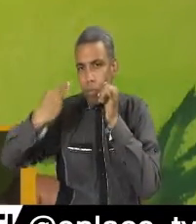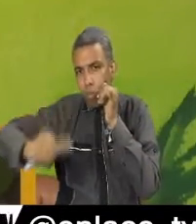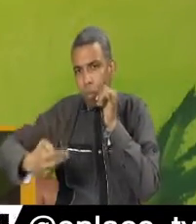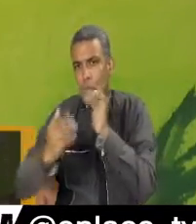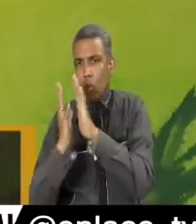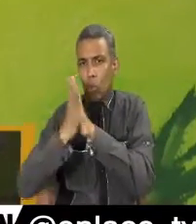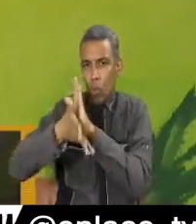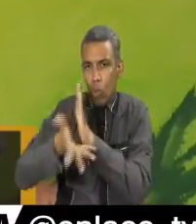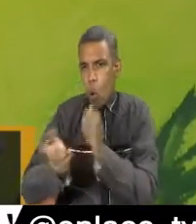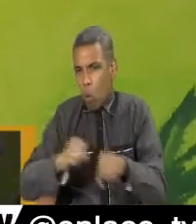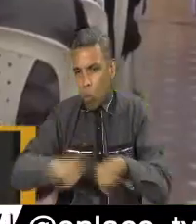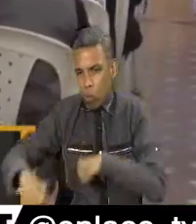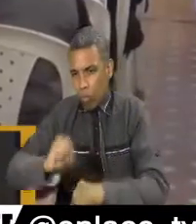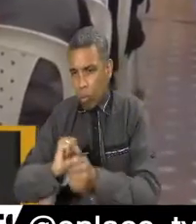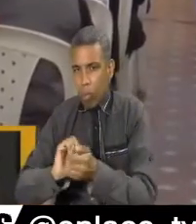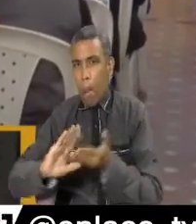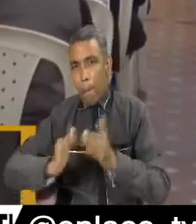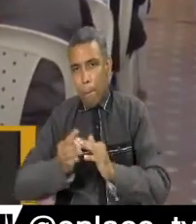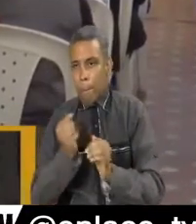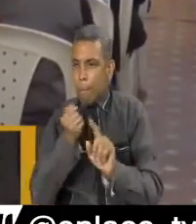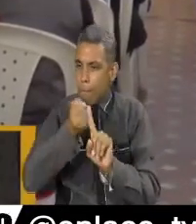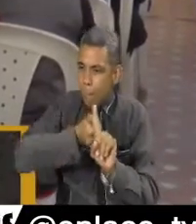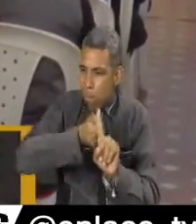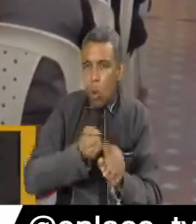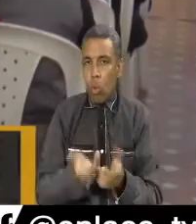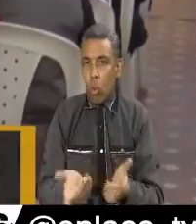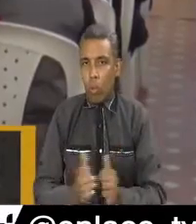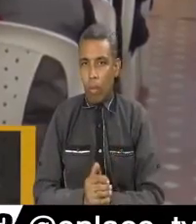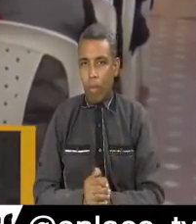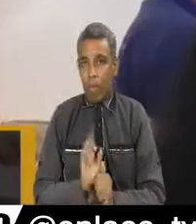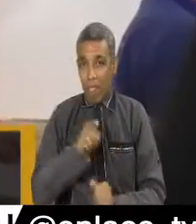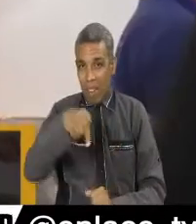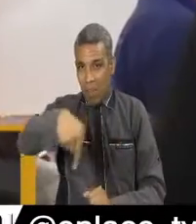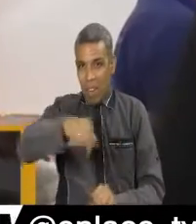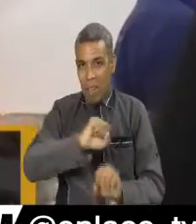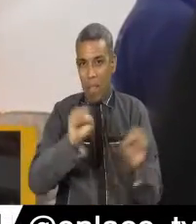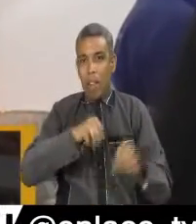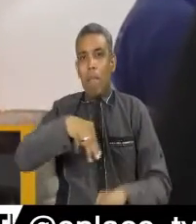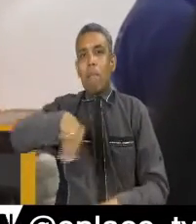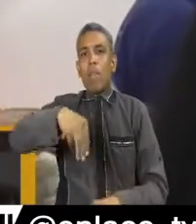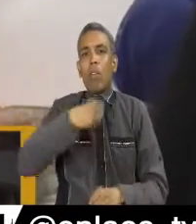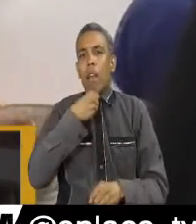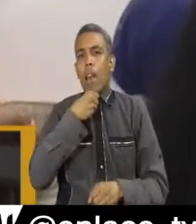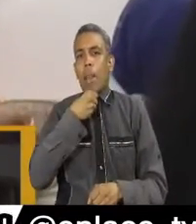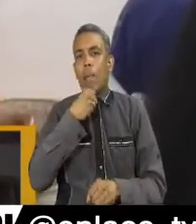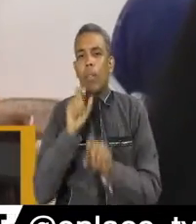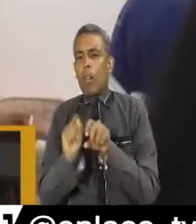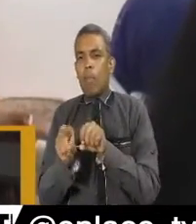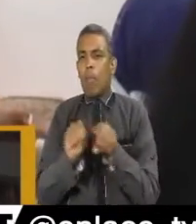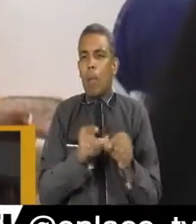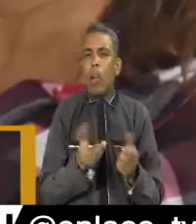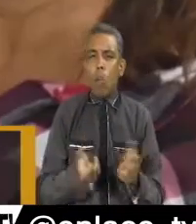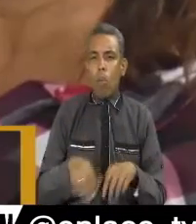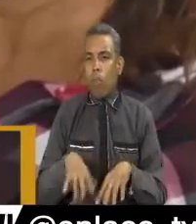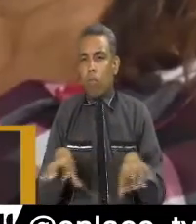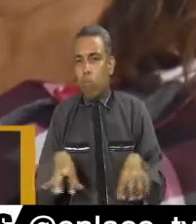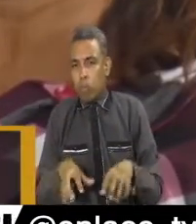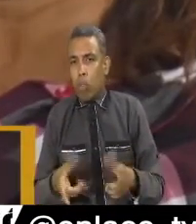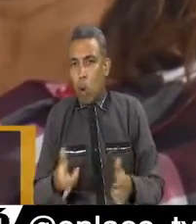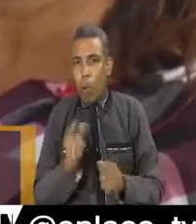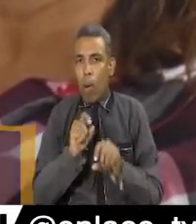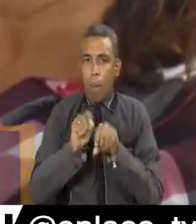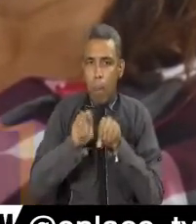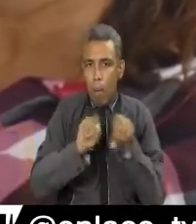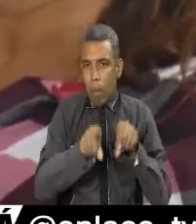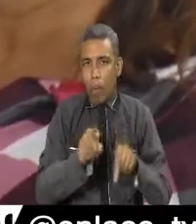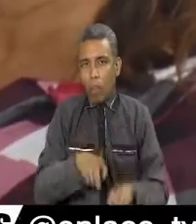defensa del territorio y por la paz. Una rueda de prensa se ha cumplido en la mañana de este miércoles para informar sobre lo que será la celebración de los 45 años